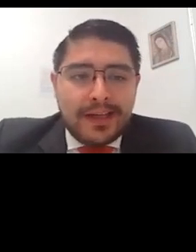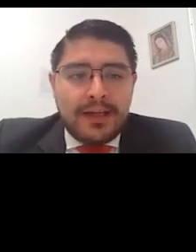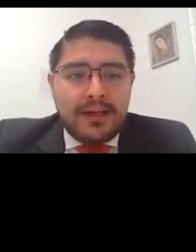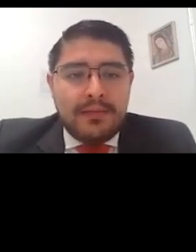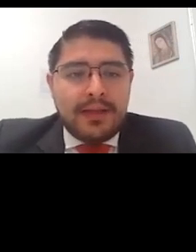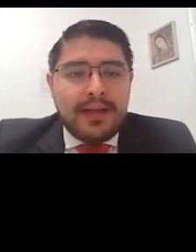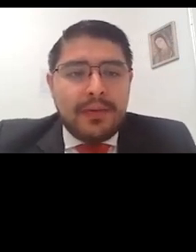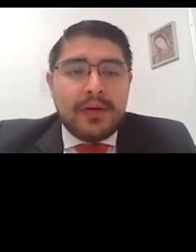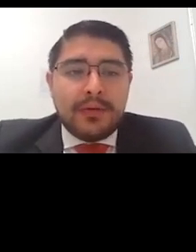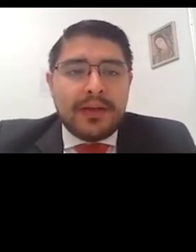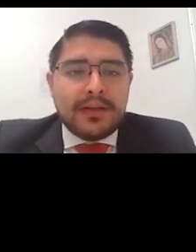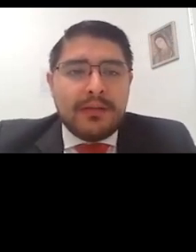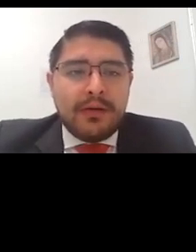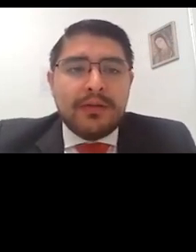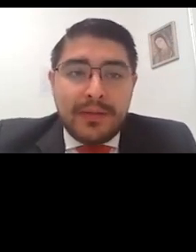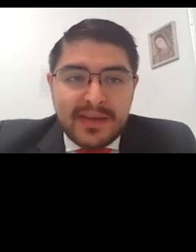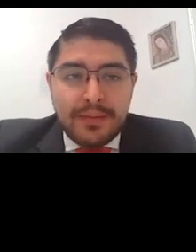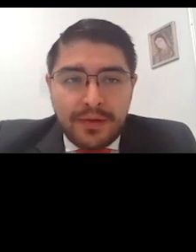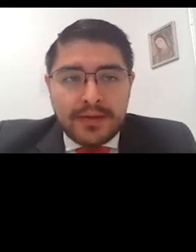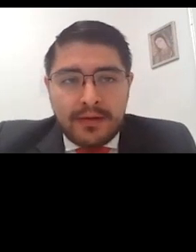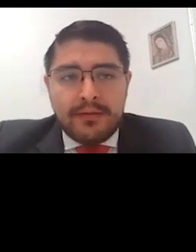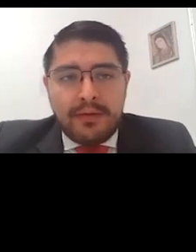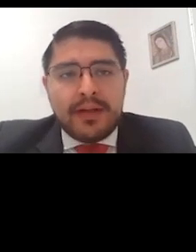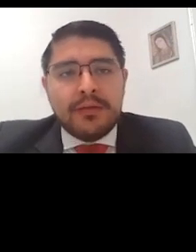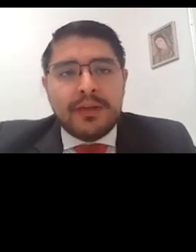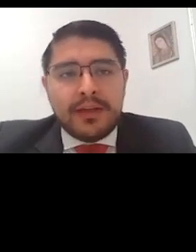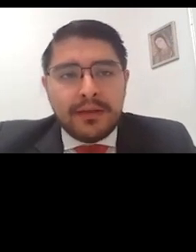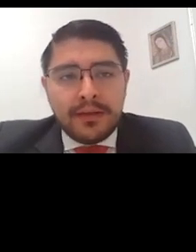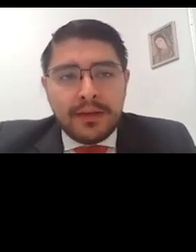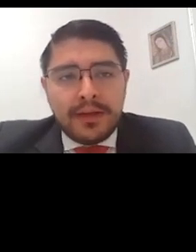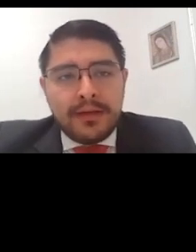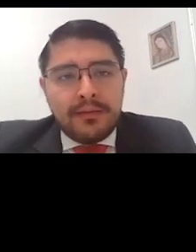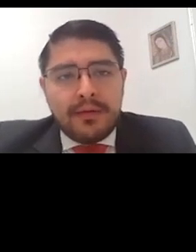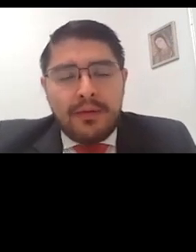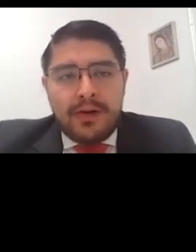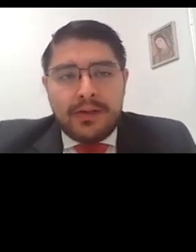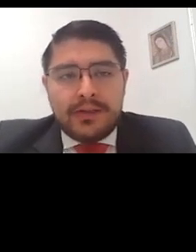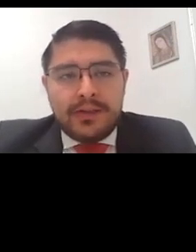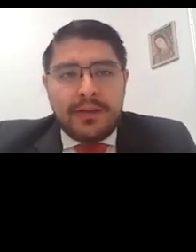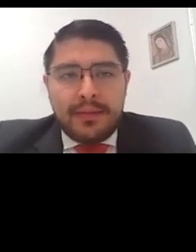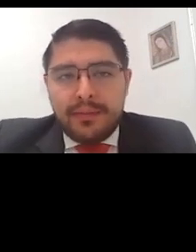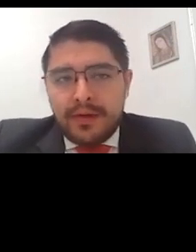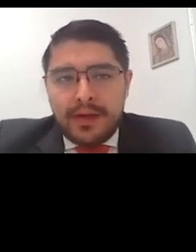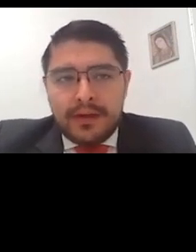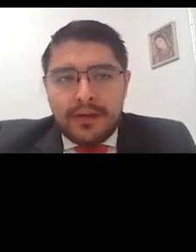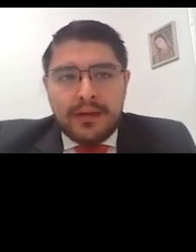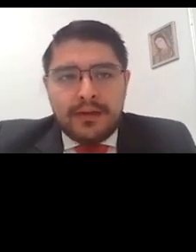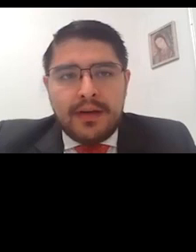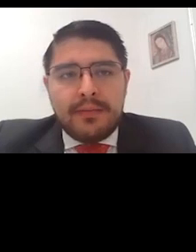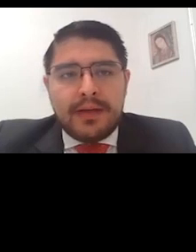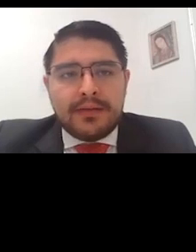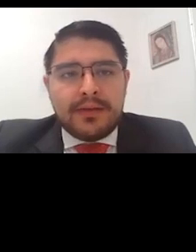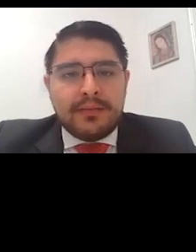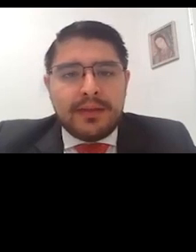sustraer materia prima útiles de trabajo, también se podría estar configurando un delito, por lo cual también podría